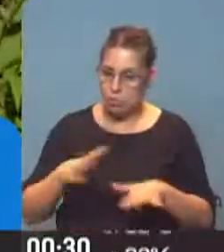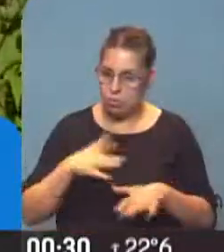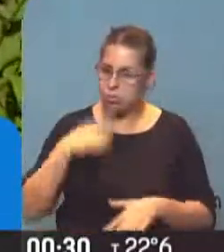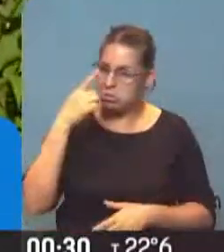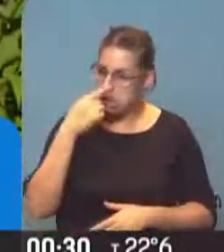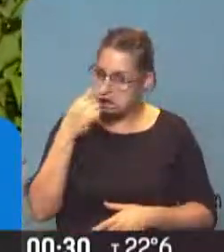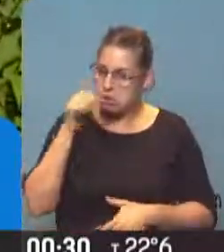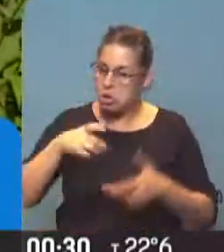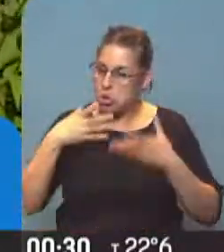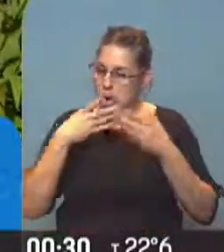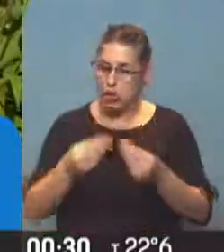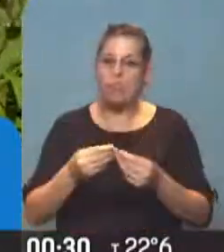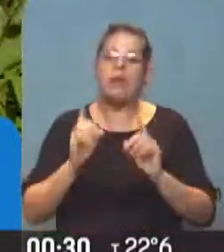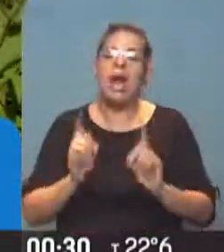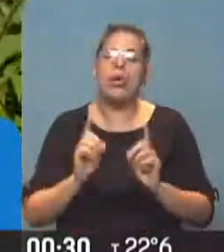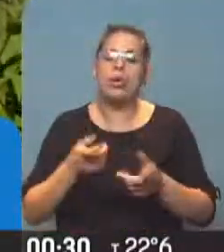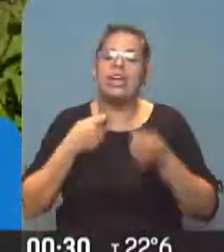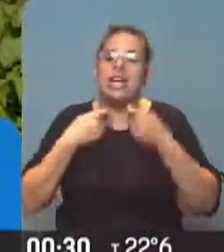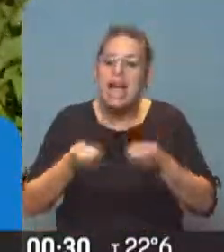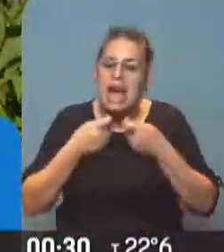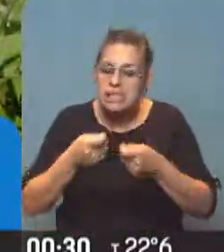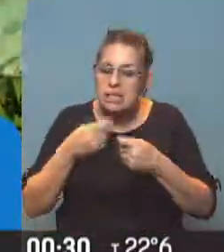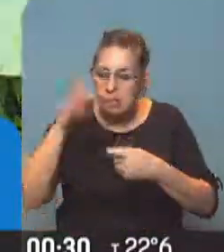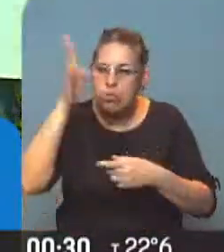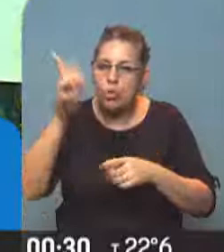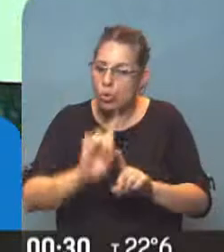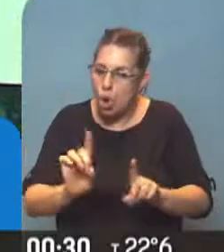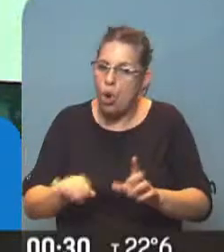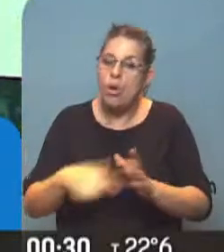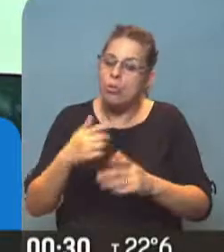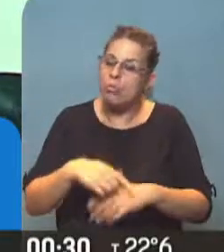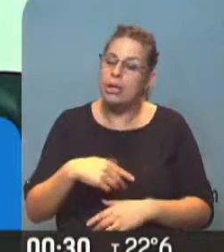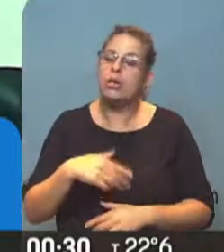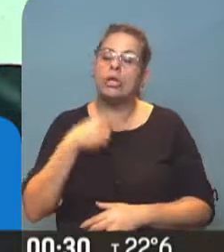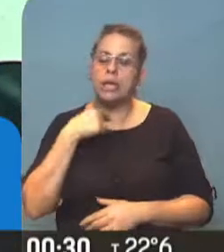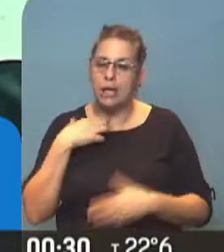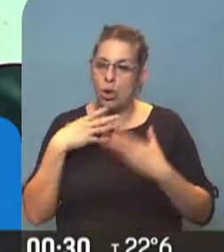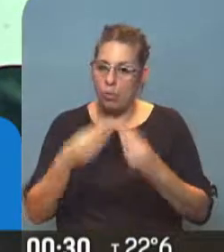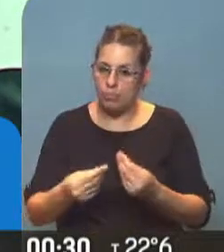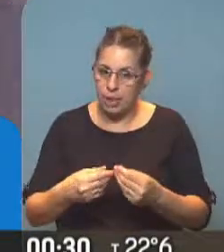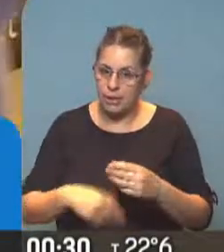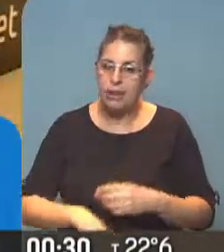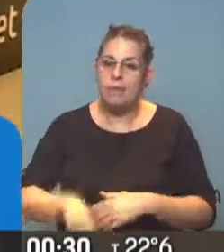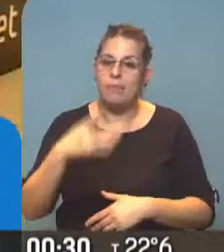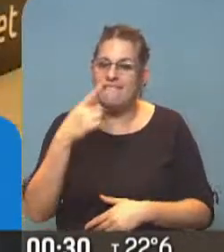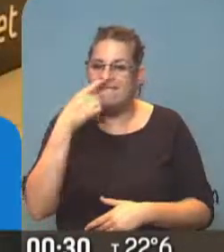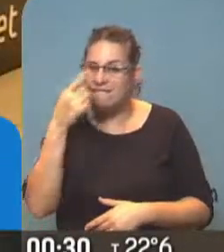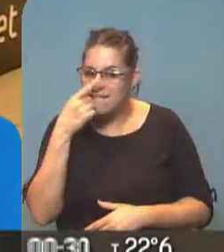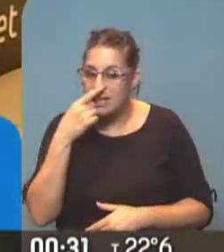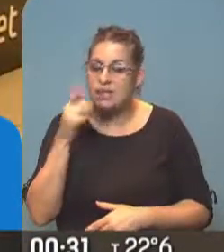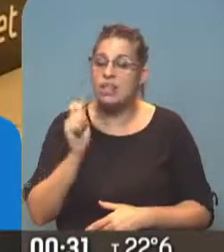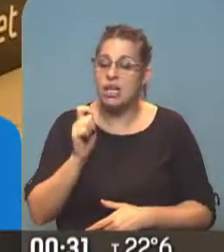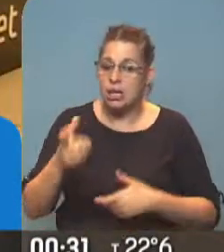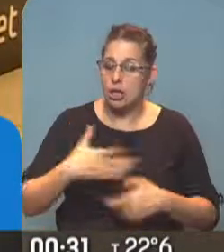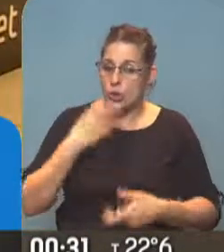gente comprando, aunque no gastando demasiado, pero decidiéndose a comprar, que es lo que nos interesa a los comerciantes, ¿no? Y han